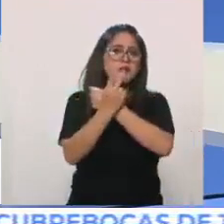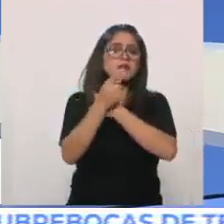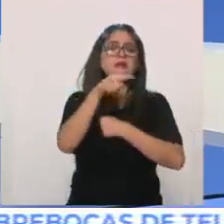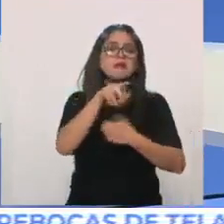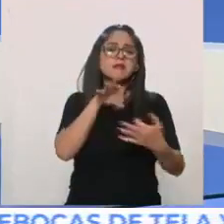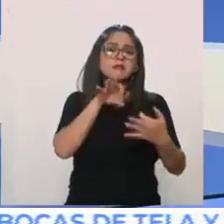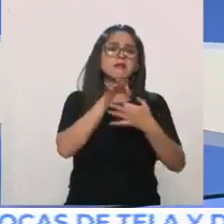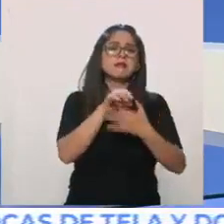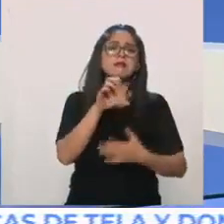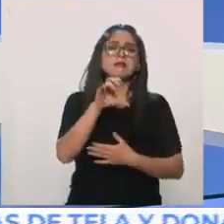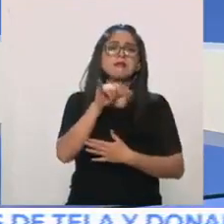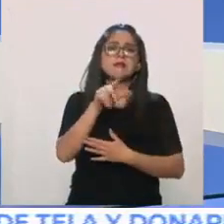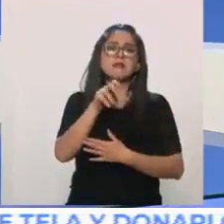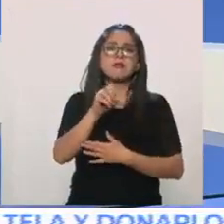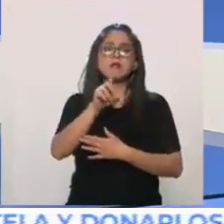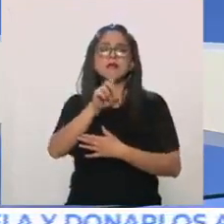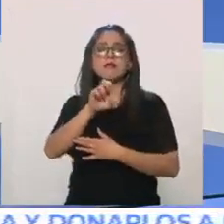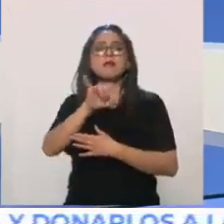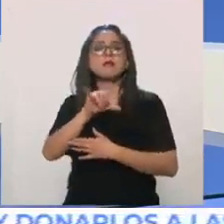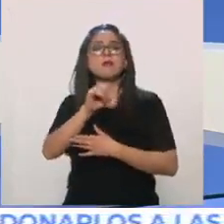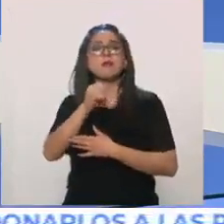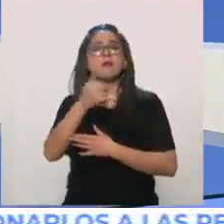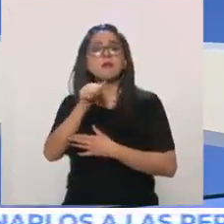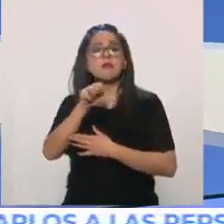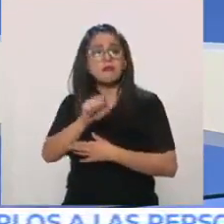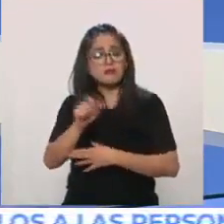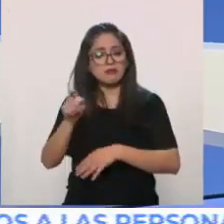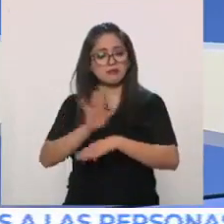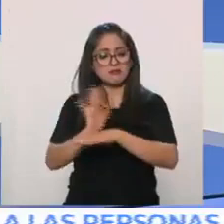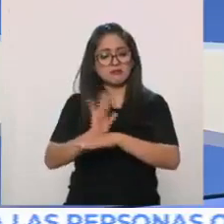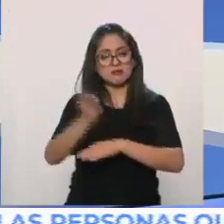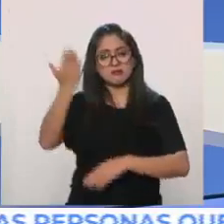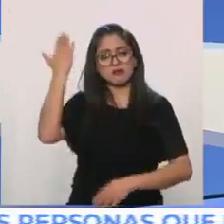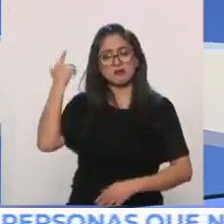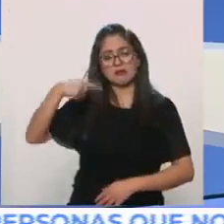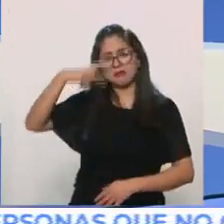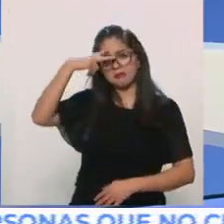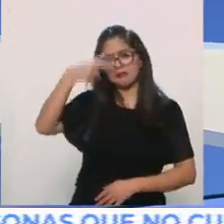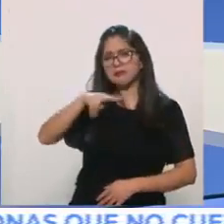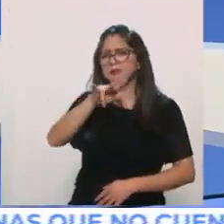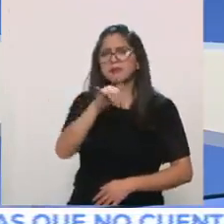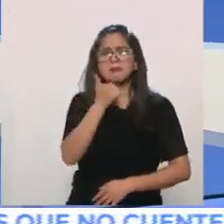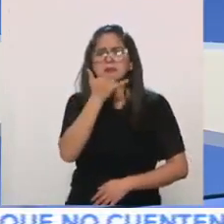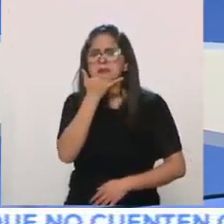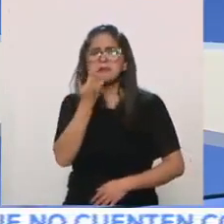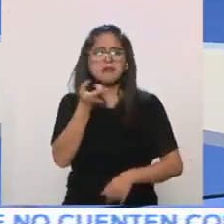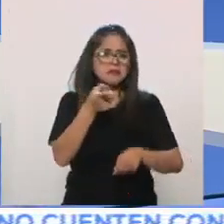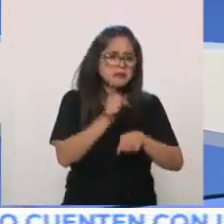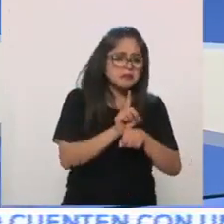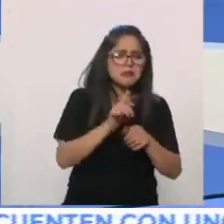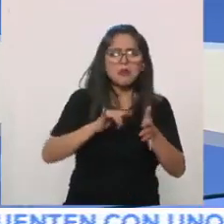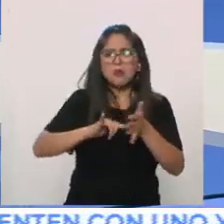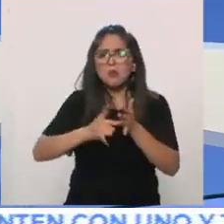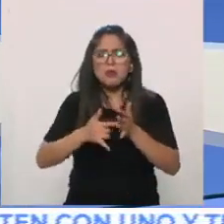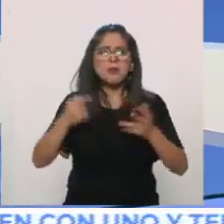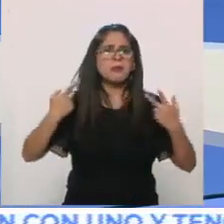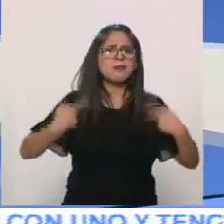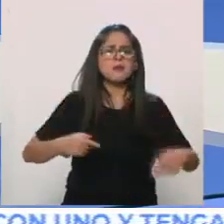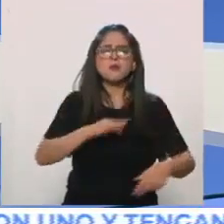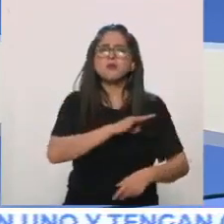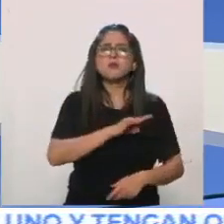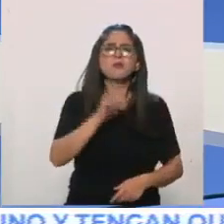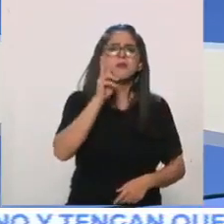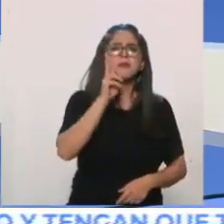gran ciclo de joyas del cine mexicano. Cuéntanos qué días y en qué horarios la audiencia de Capital 21 puede disfrutar de esas